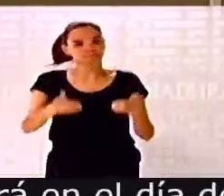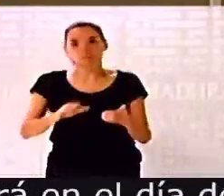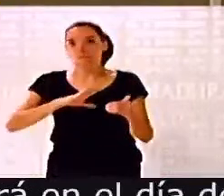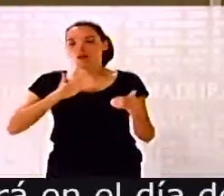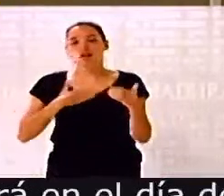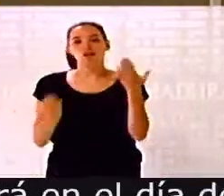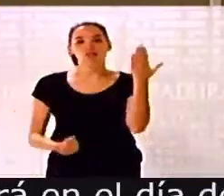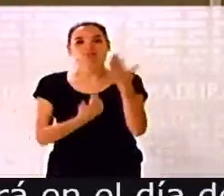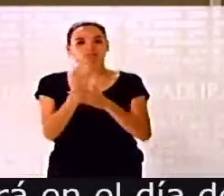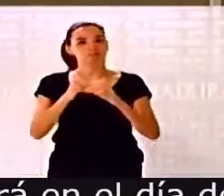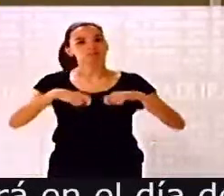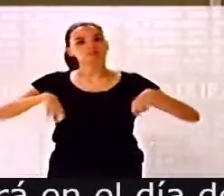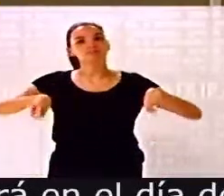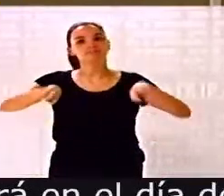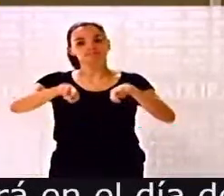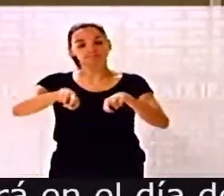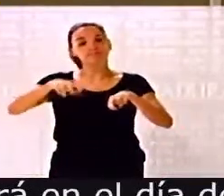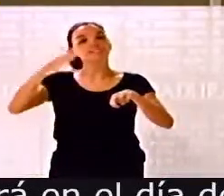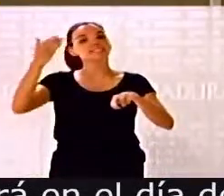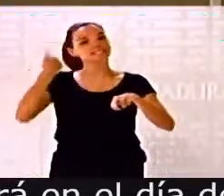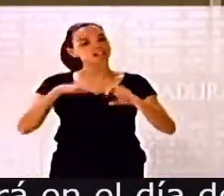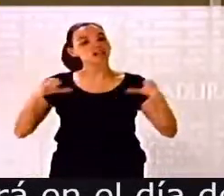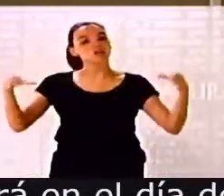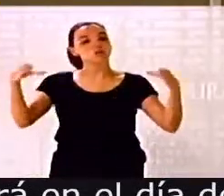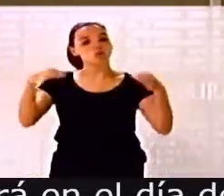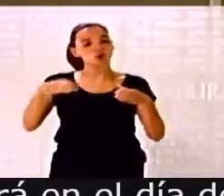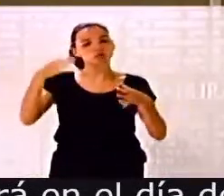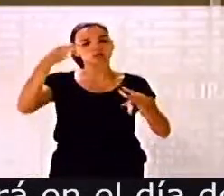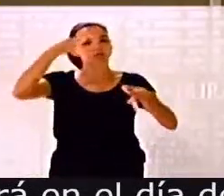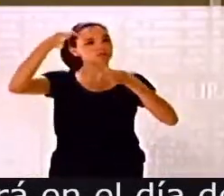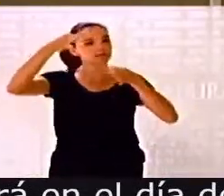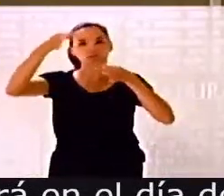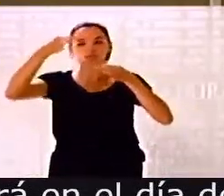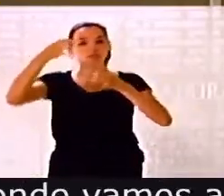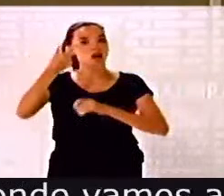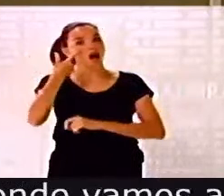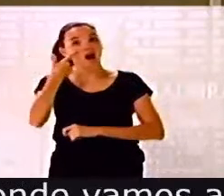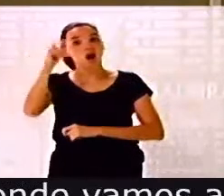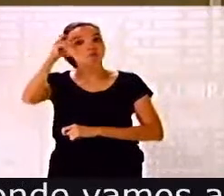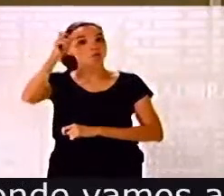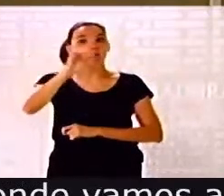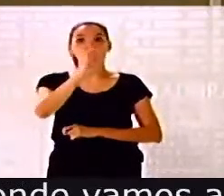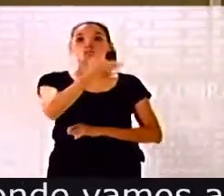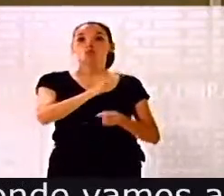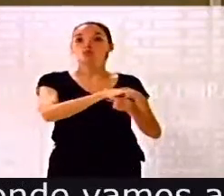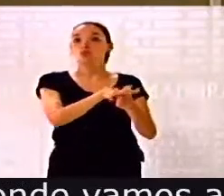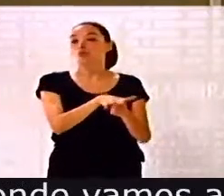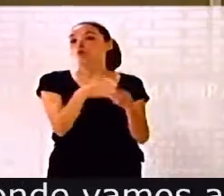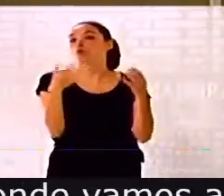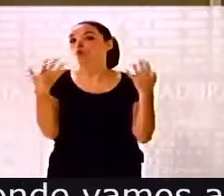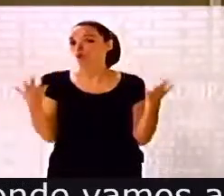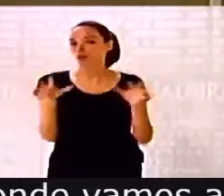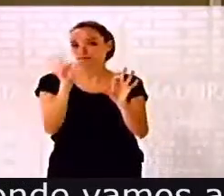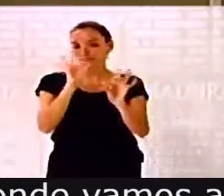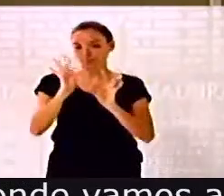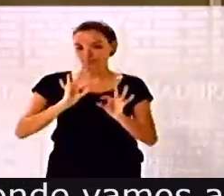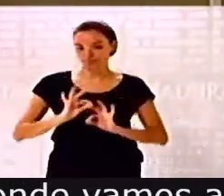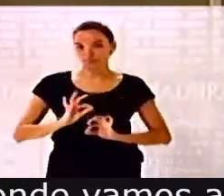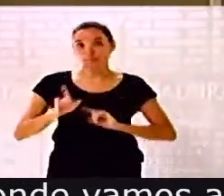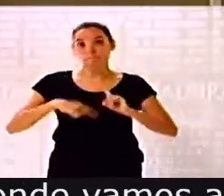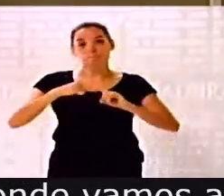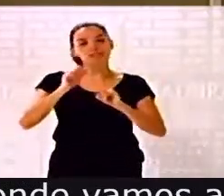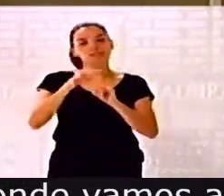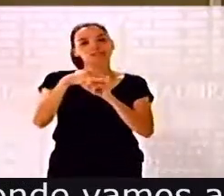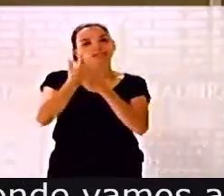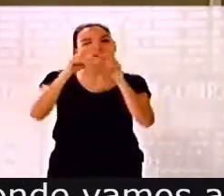mañana, donde ya vamos a definir los pormenores de las localidades que están afectadas. Vamos a hacer un análisis